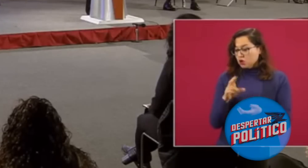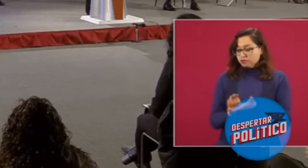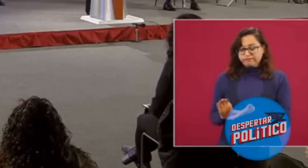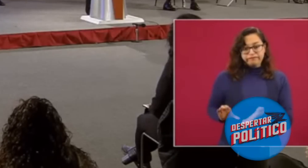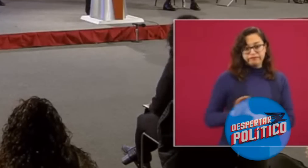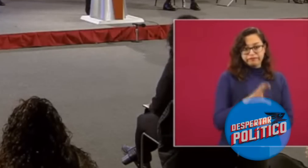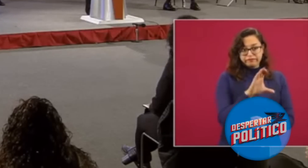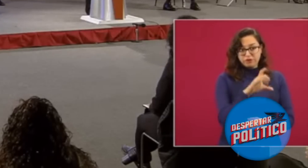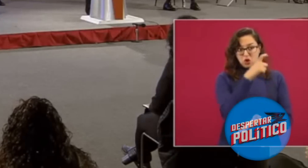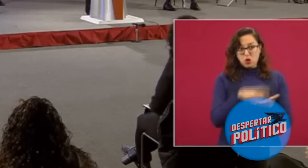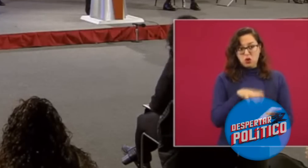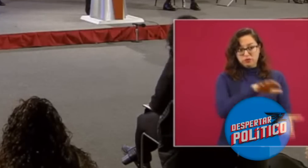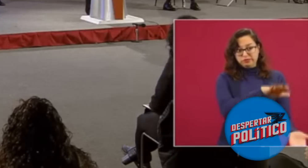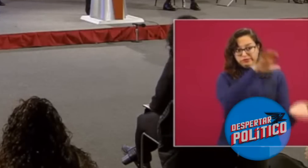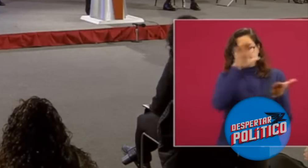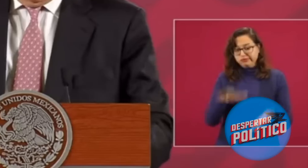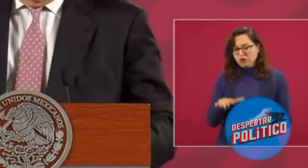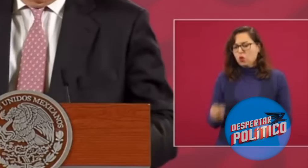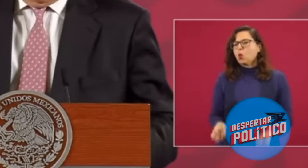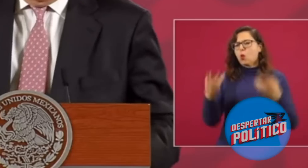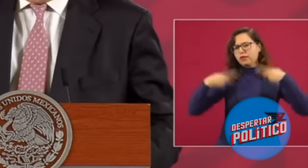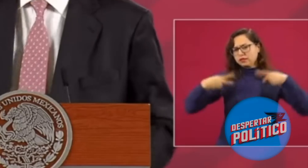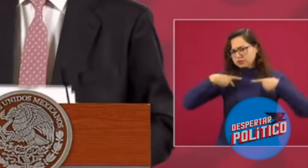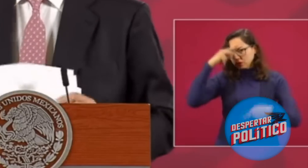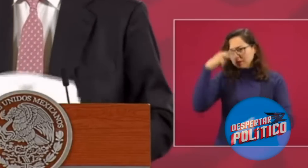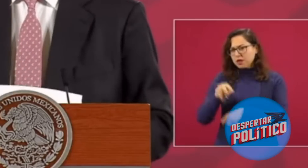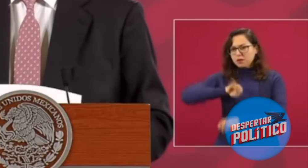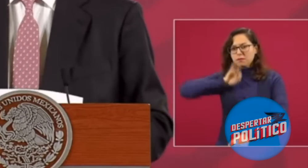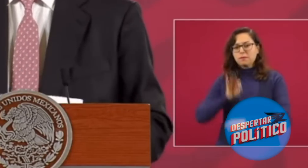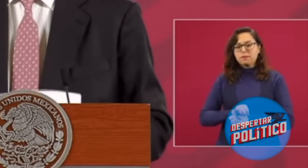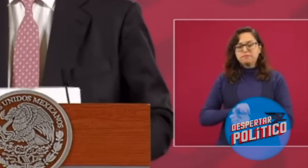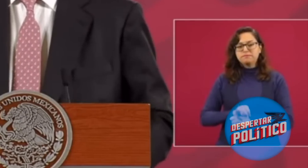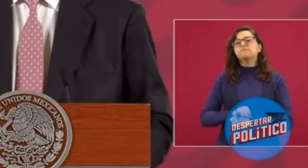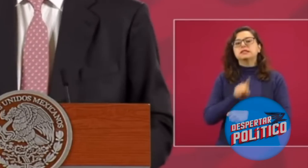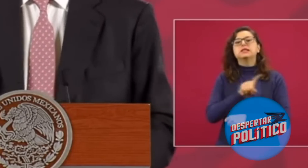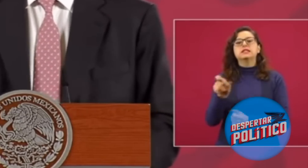a más de 100 millones de mexicanas y mexicanos.